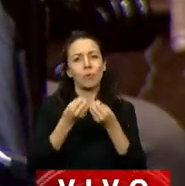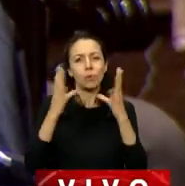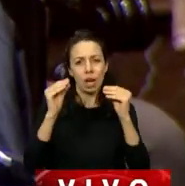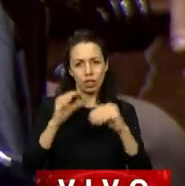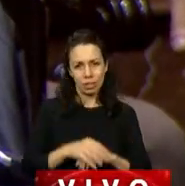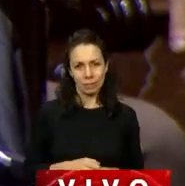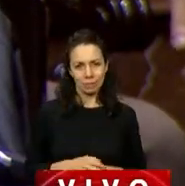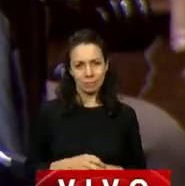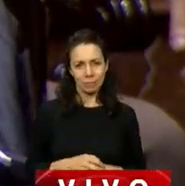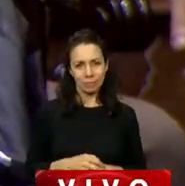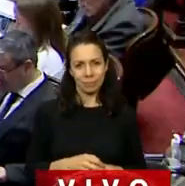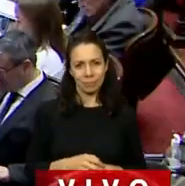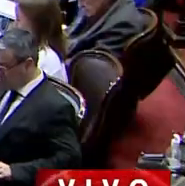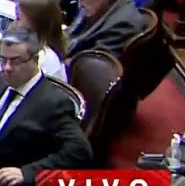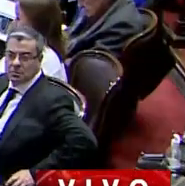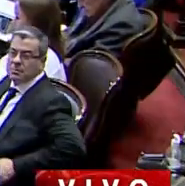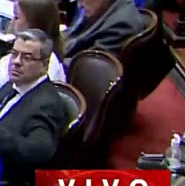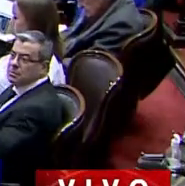noches.